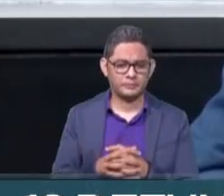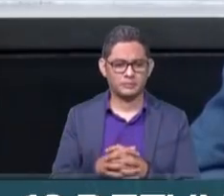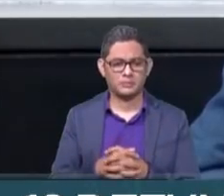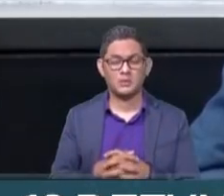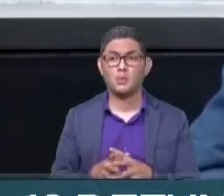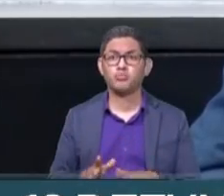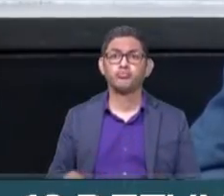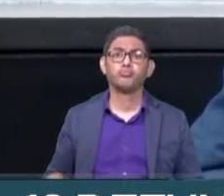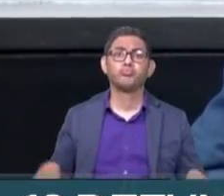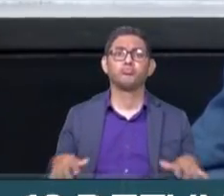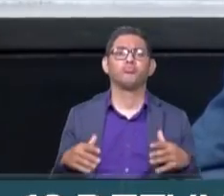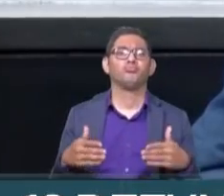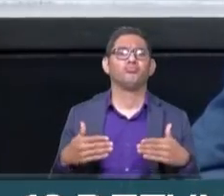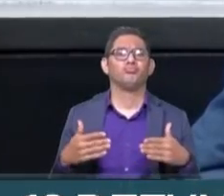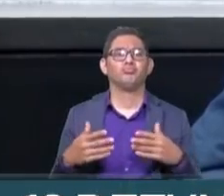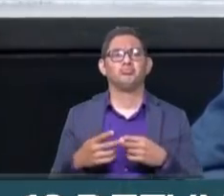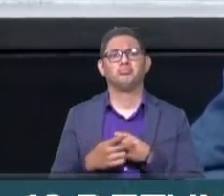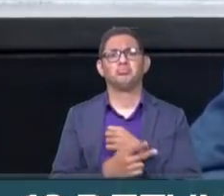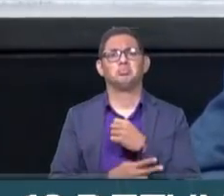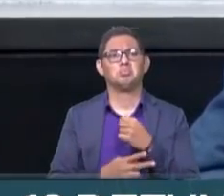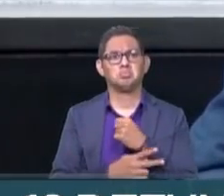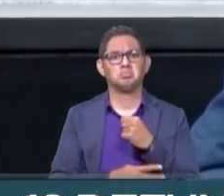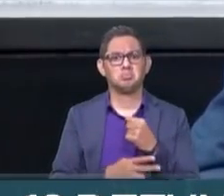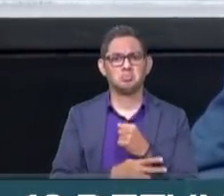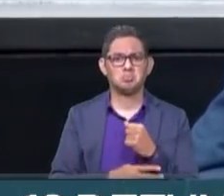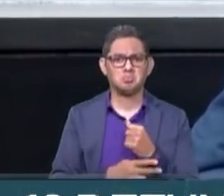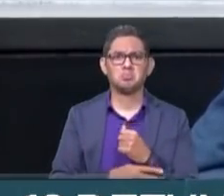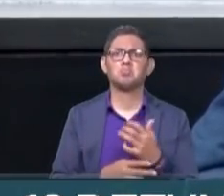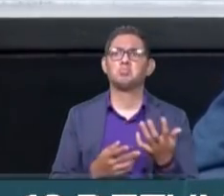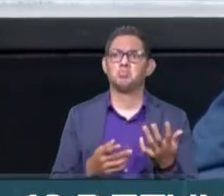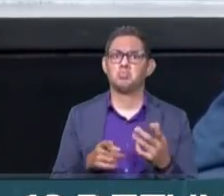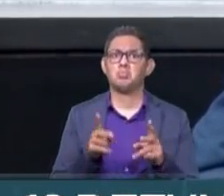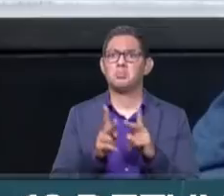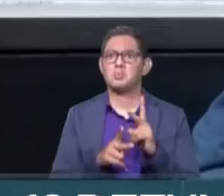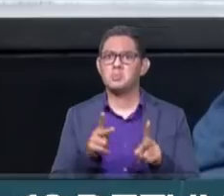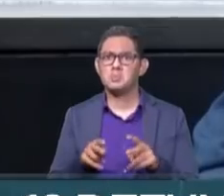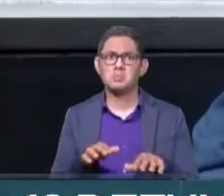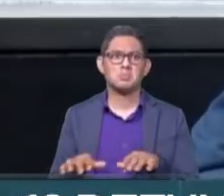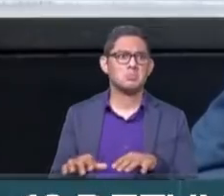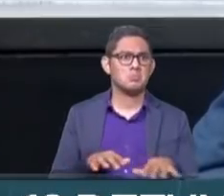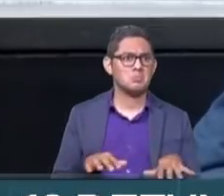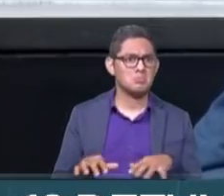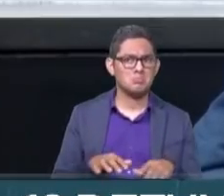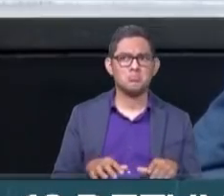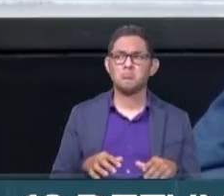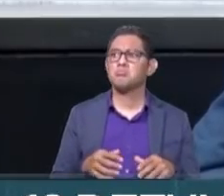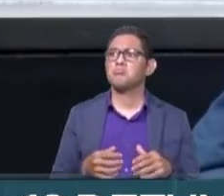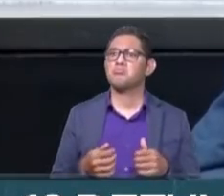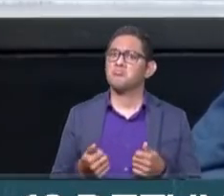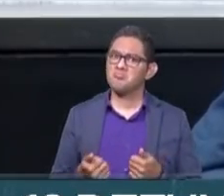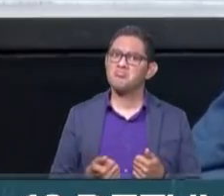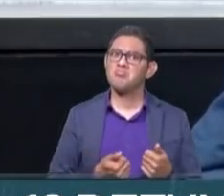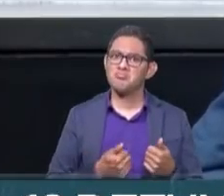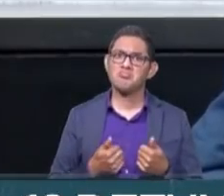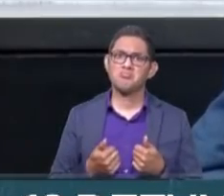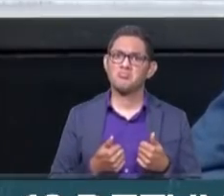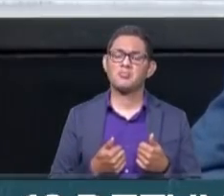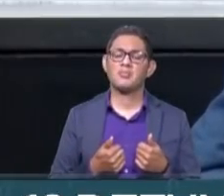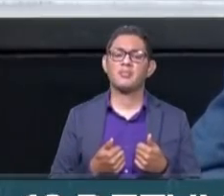país, con todas sus estrategias y la conducta adecuada de la gran mayoría de los